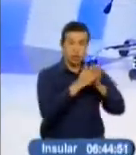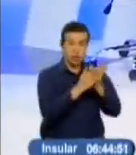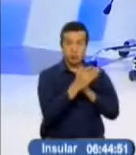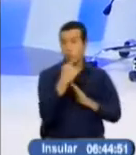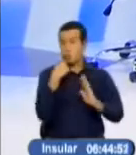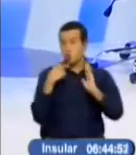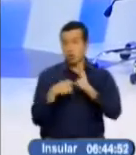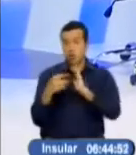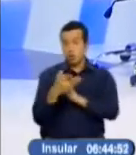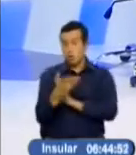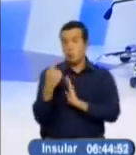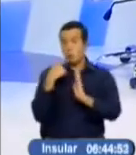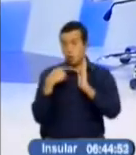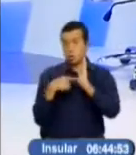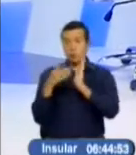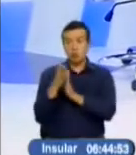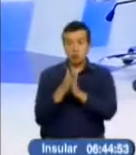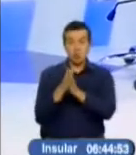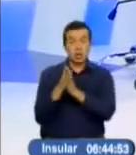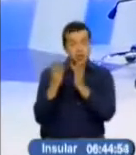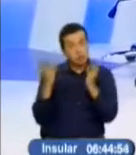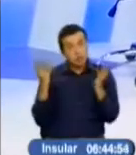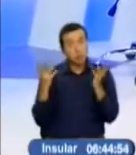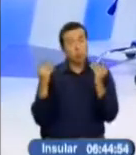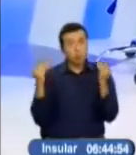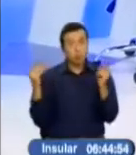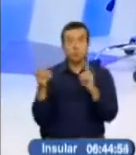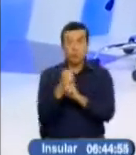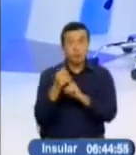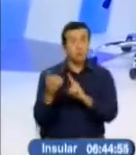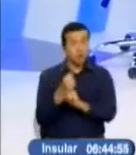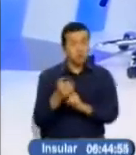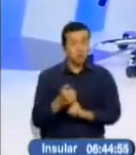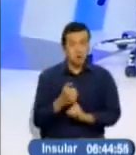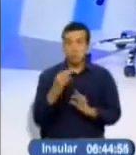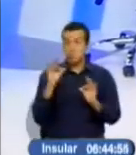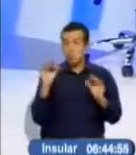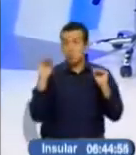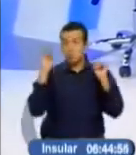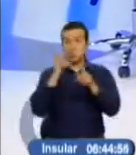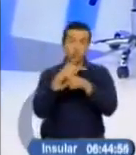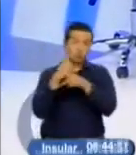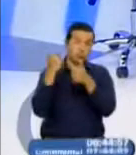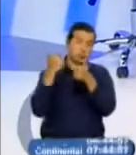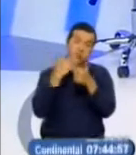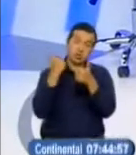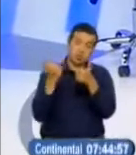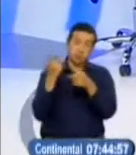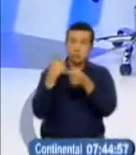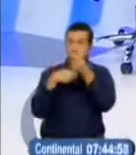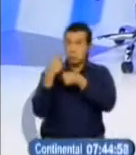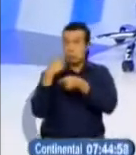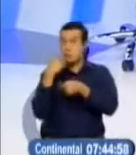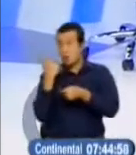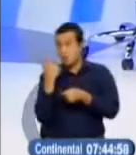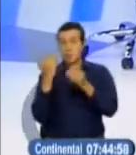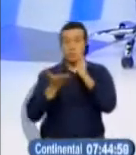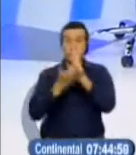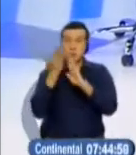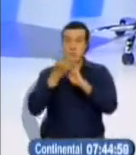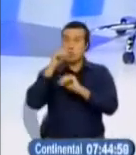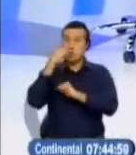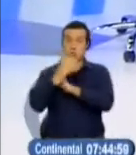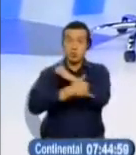por ejemplo en cacao se ha logrado algunas cosas importantes como mejoramiento de la productividad mejor comercialización aumento de la exportación